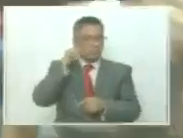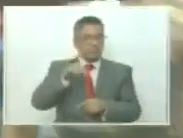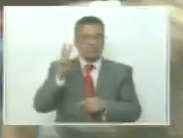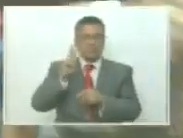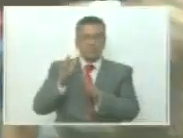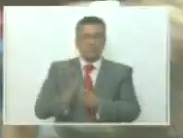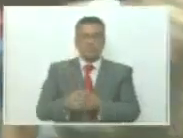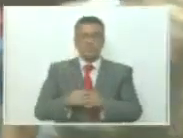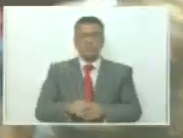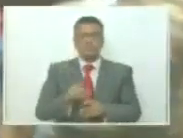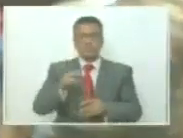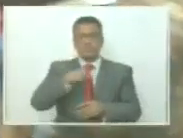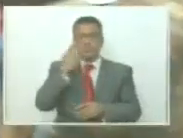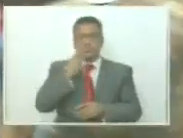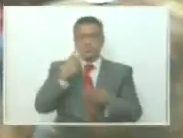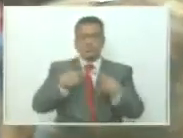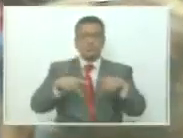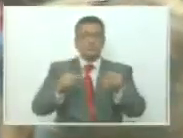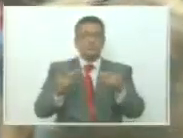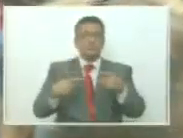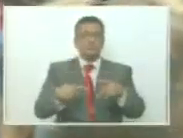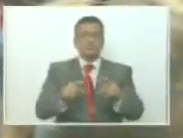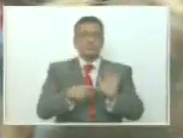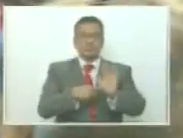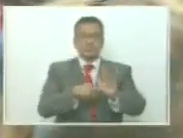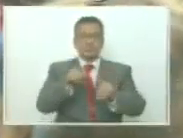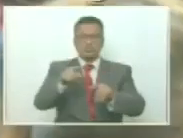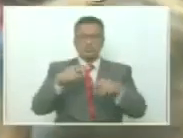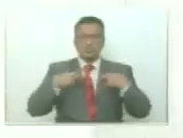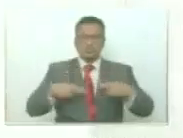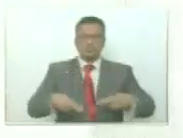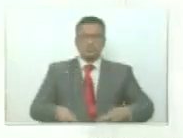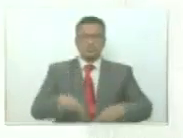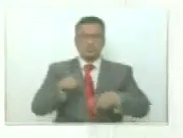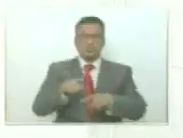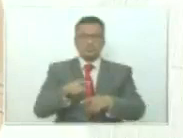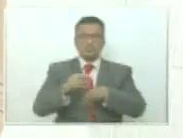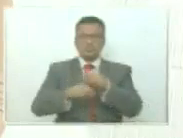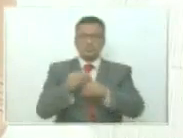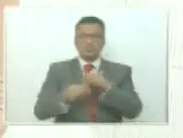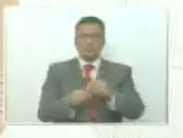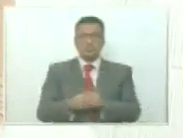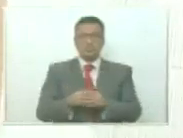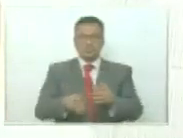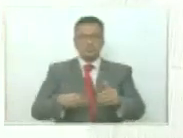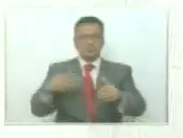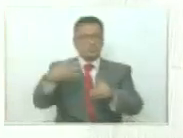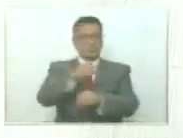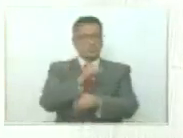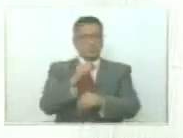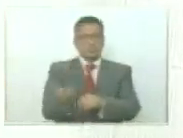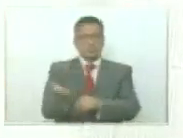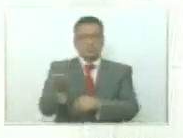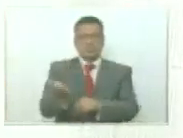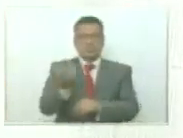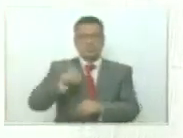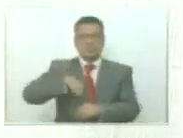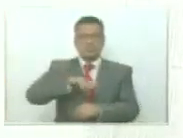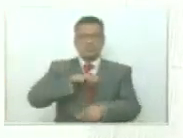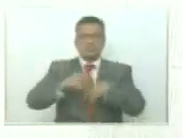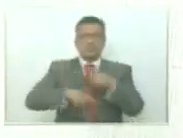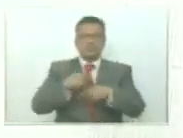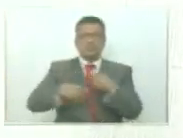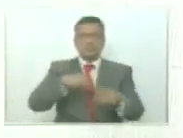venezolanas. Las políticas públicas con enfoque de derechos humanos se han convertido en un logro fundamental de nuestro